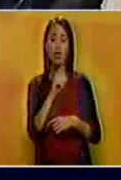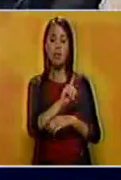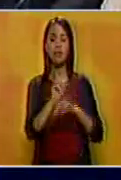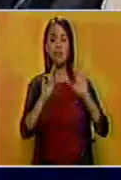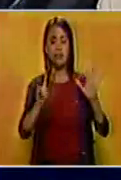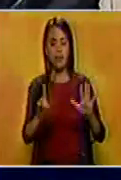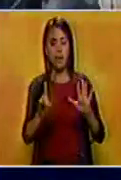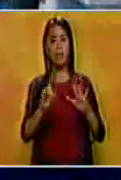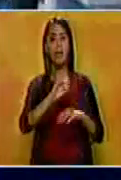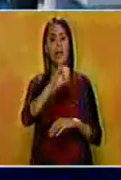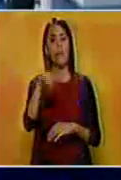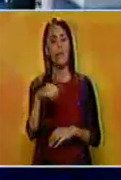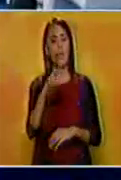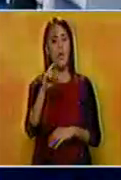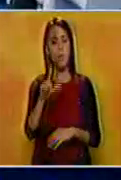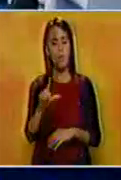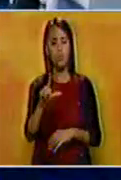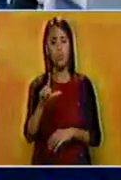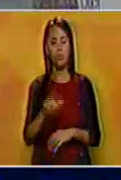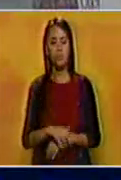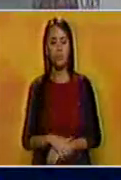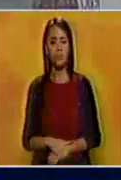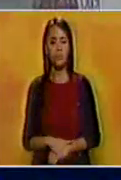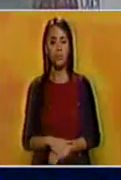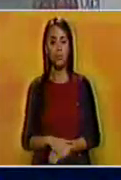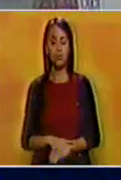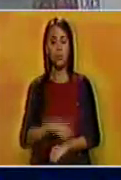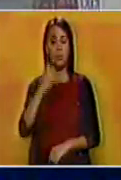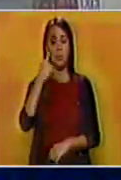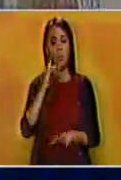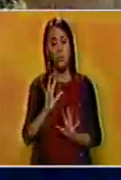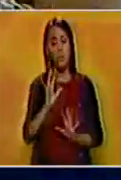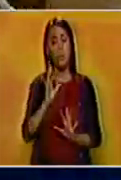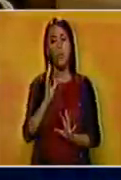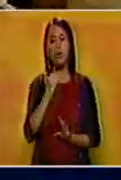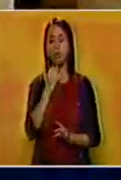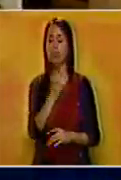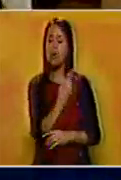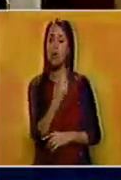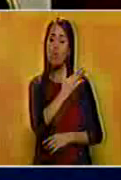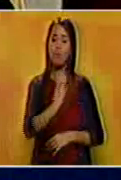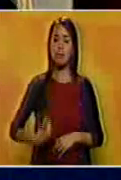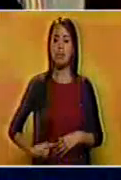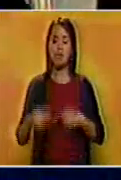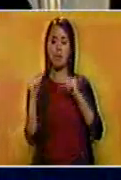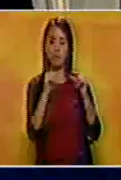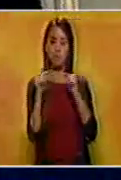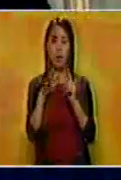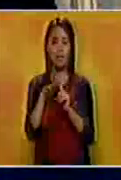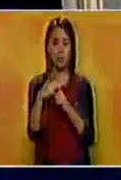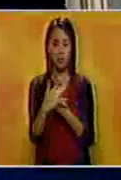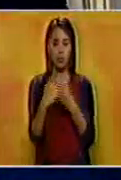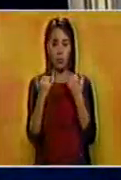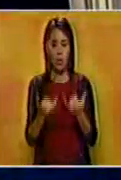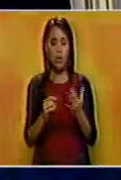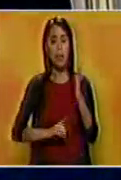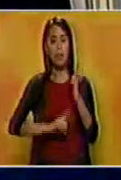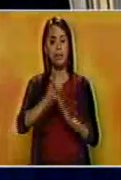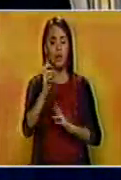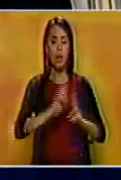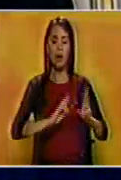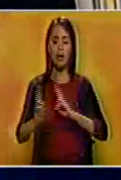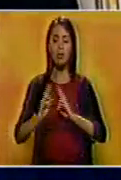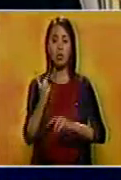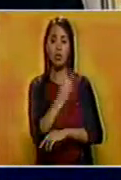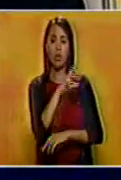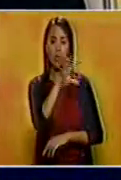16 de julio en Helsinki. Según el Kremlin, está previsto que ambos líderes debatan sobre la situación actual y el desarrollo de las relaciones